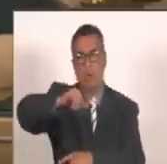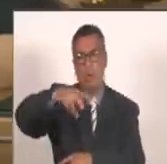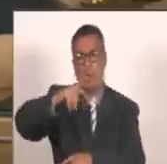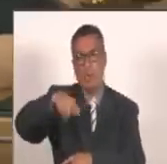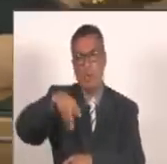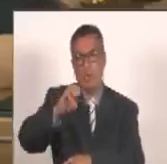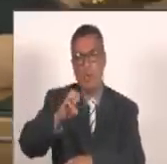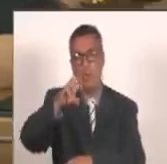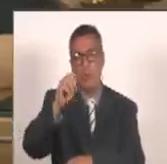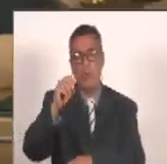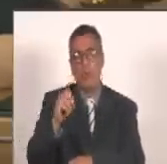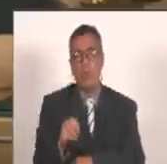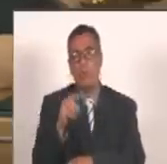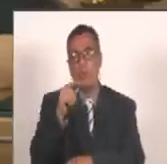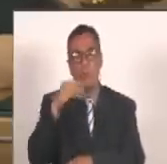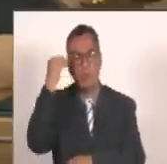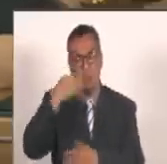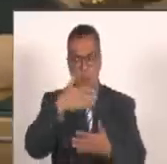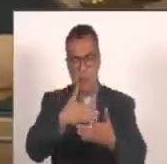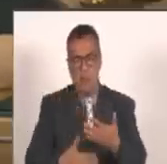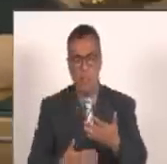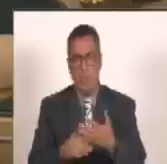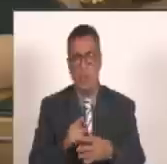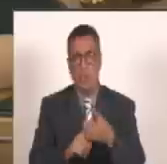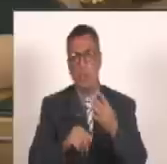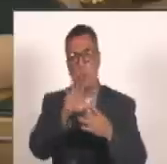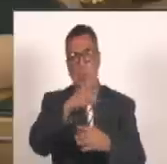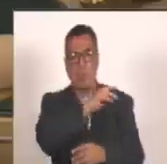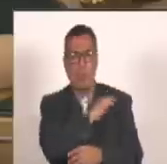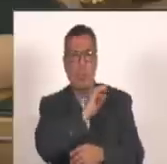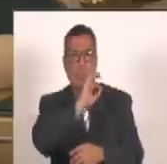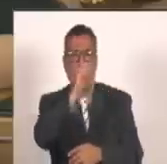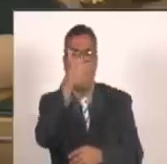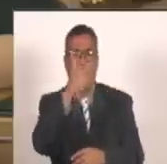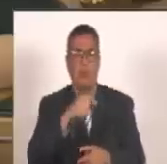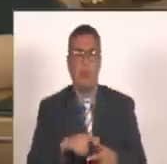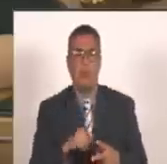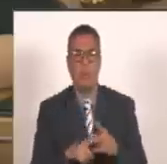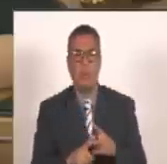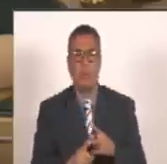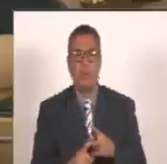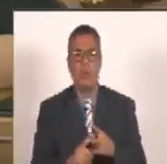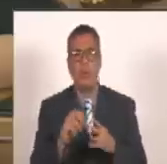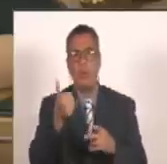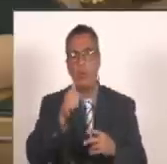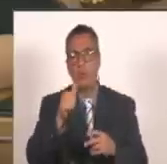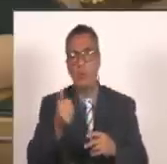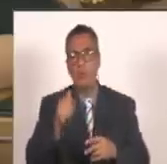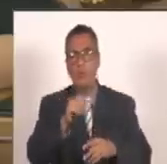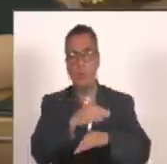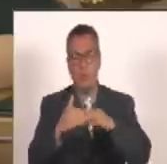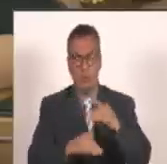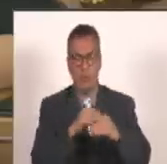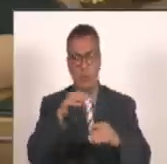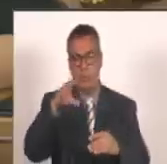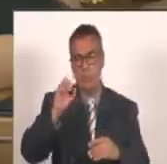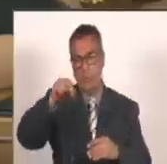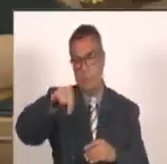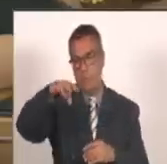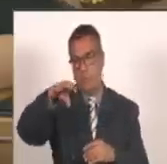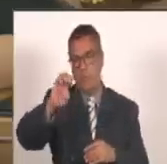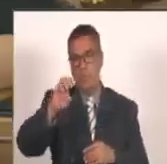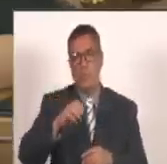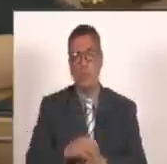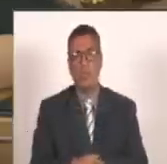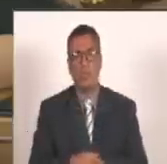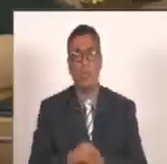Giuseppe Alessandrello, el cual consignó el listado de los 5 rectores principales y 10 rectores suplentes al Consejo Nacional